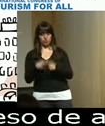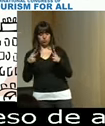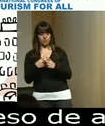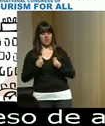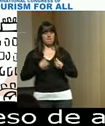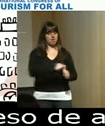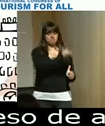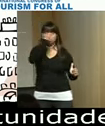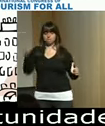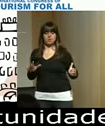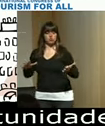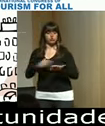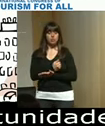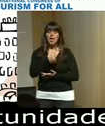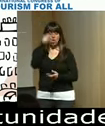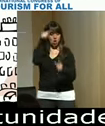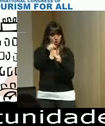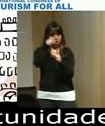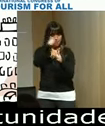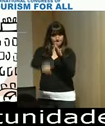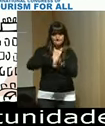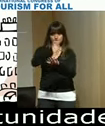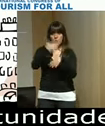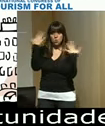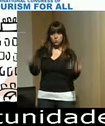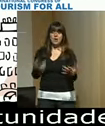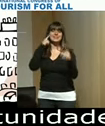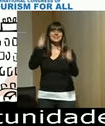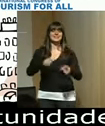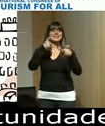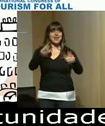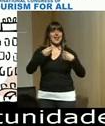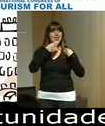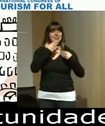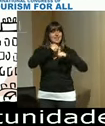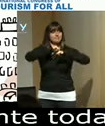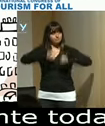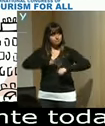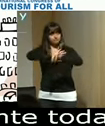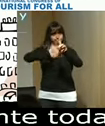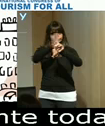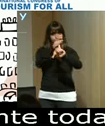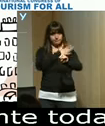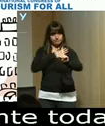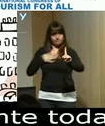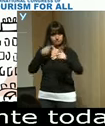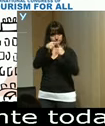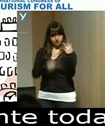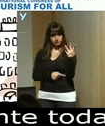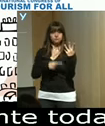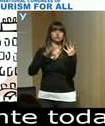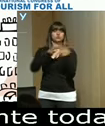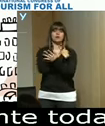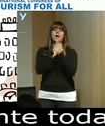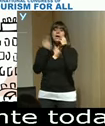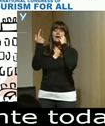extender la calidad y la esperanza de vida a edades avanzadas. Además de continuar siendo activos físicamente, es